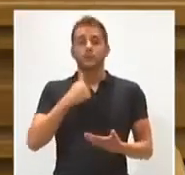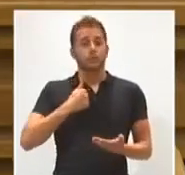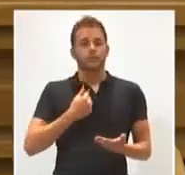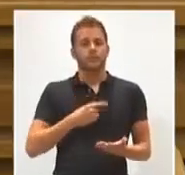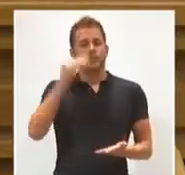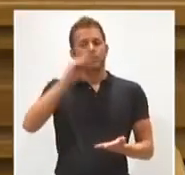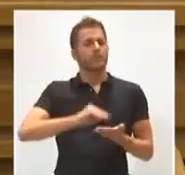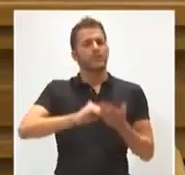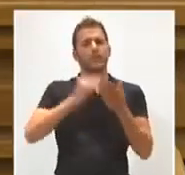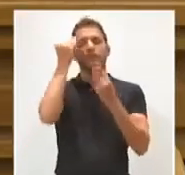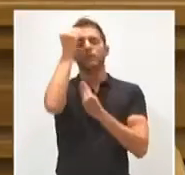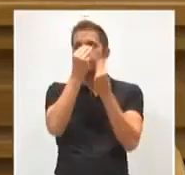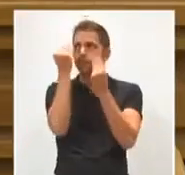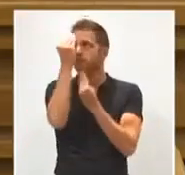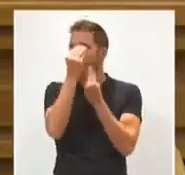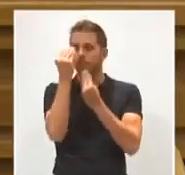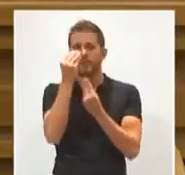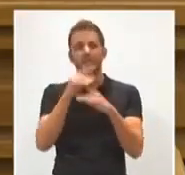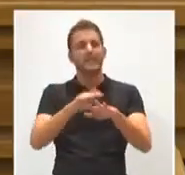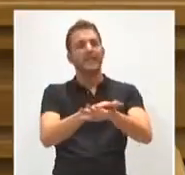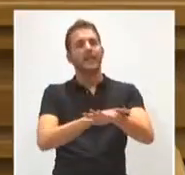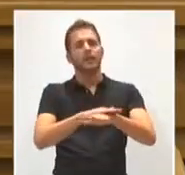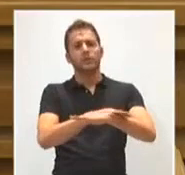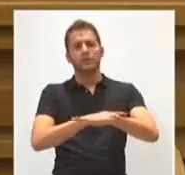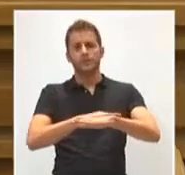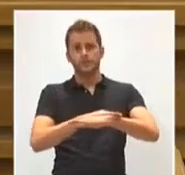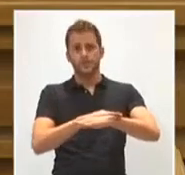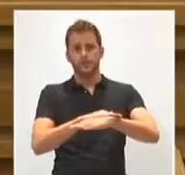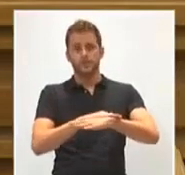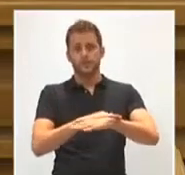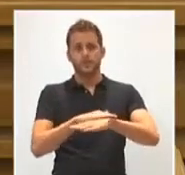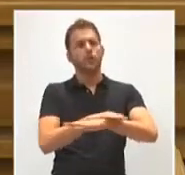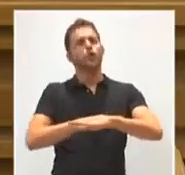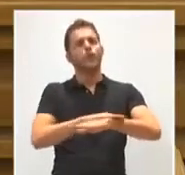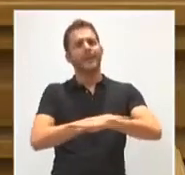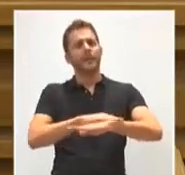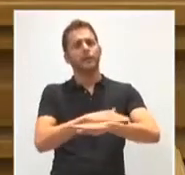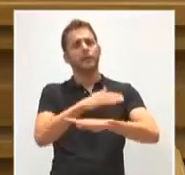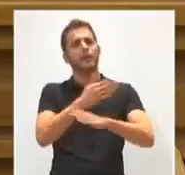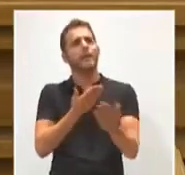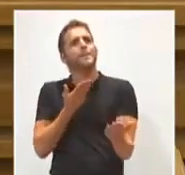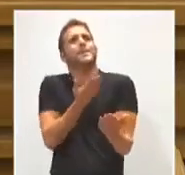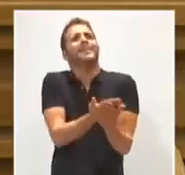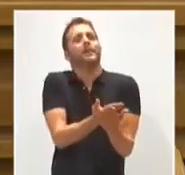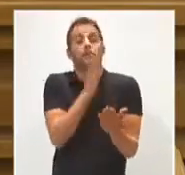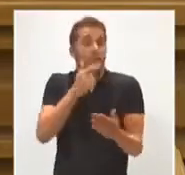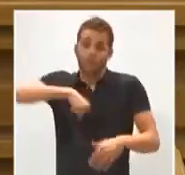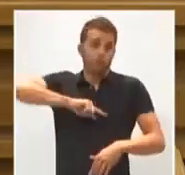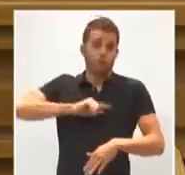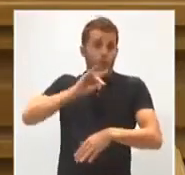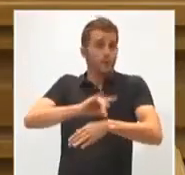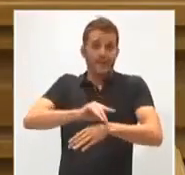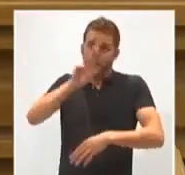pregunta de qué se le puede pedir a un gobierno un gobierno pues nosotros no somos médicos nosotros no